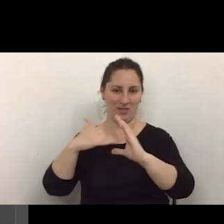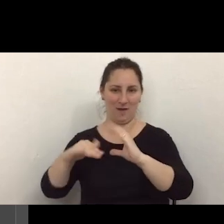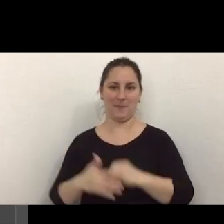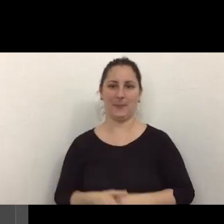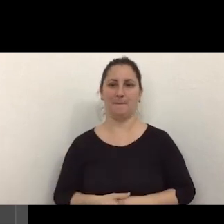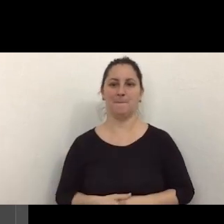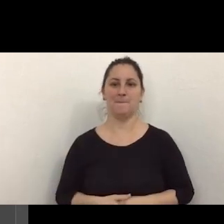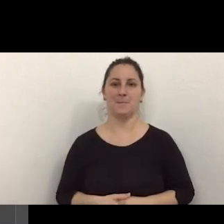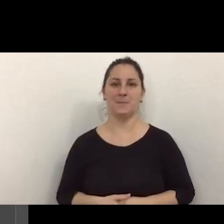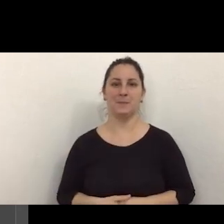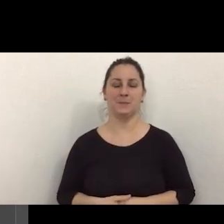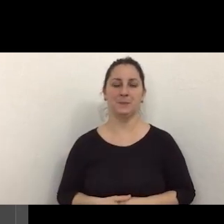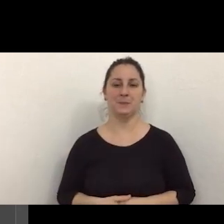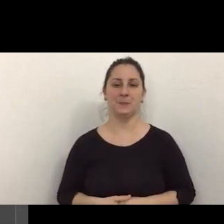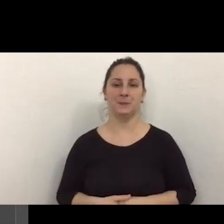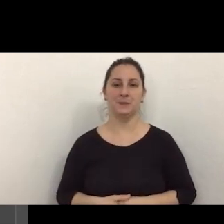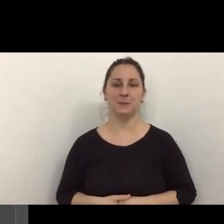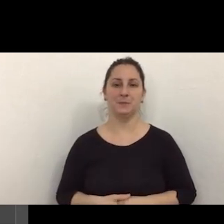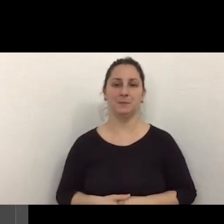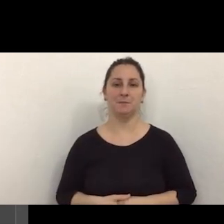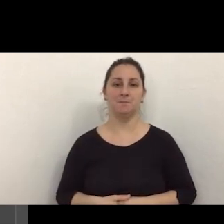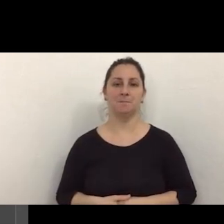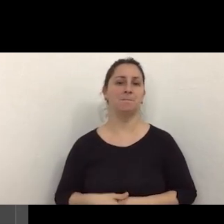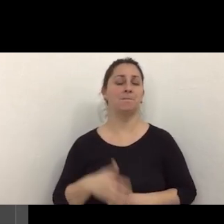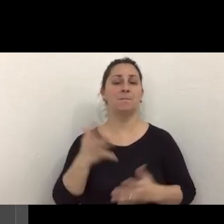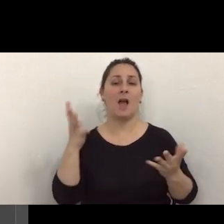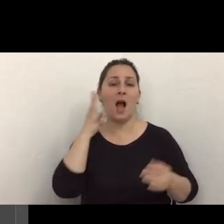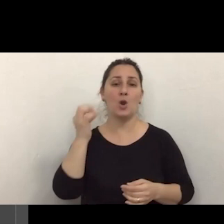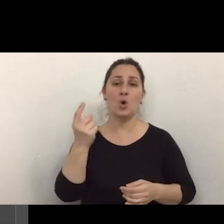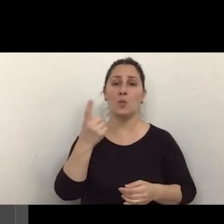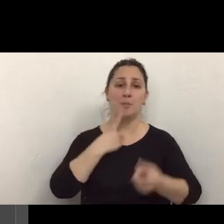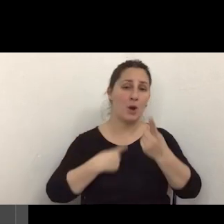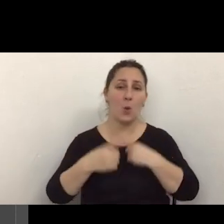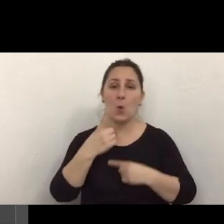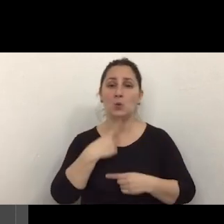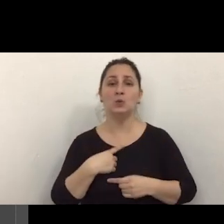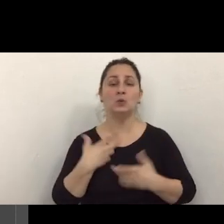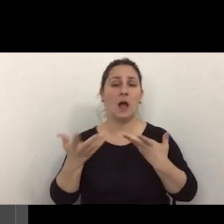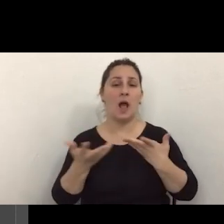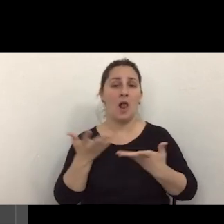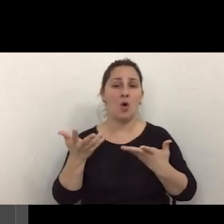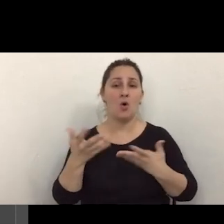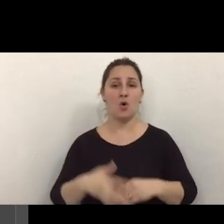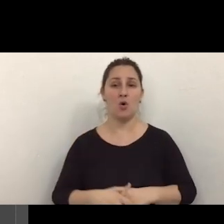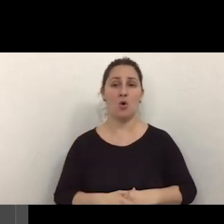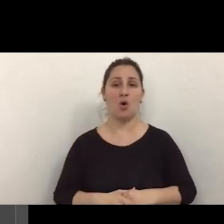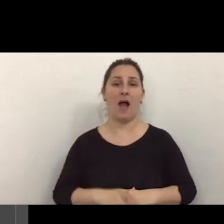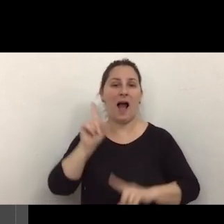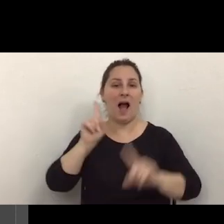Bueno, no sé si tienen preguntas, si hay algunas cuestiones que han